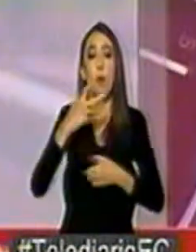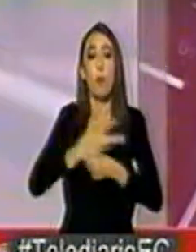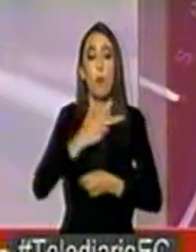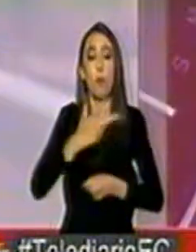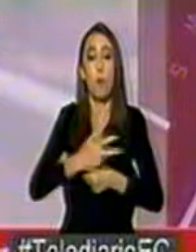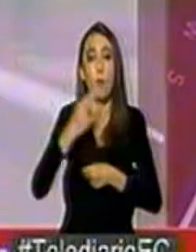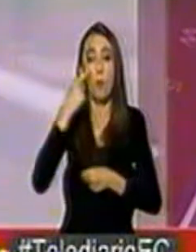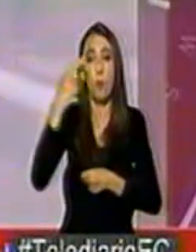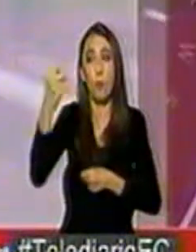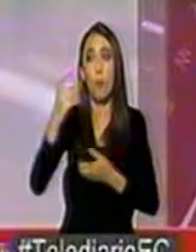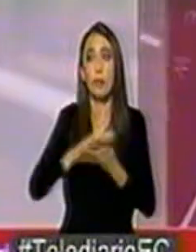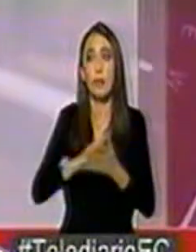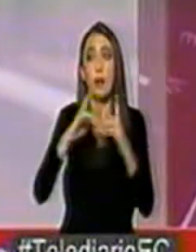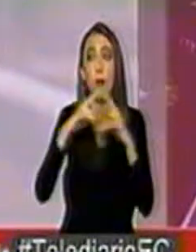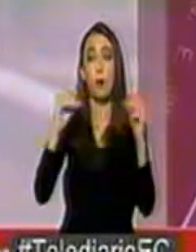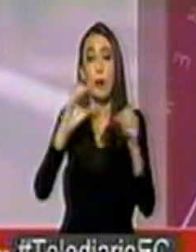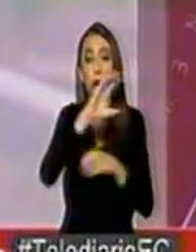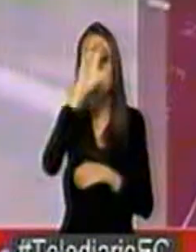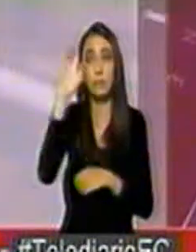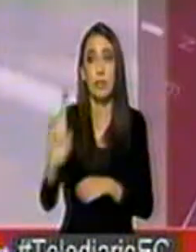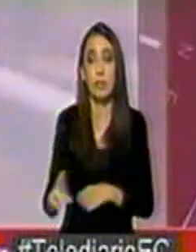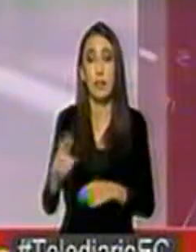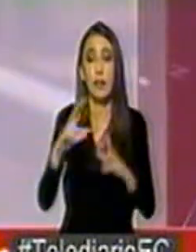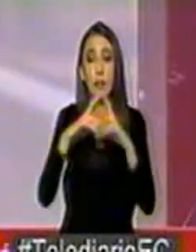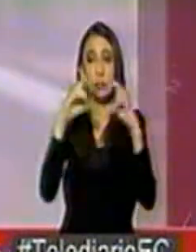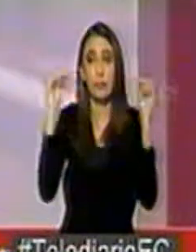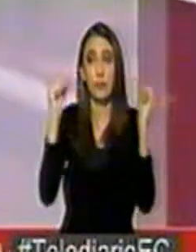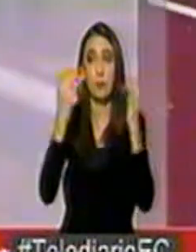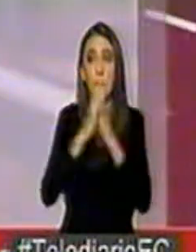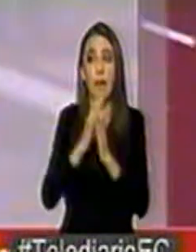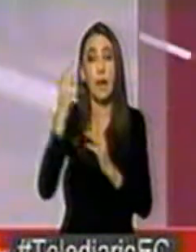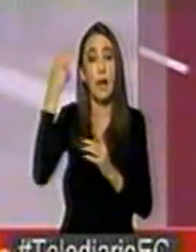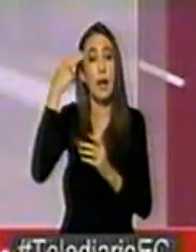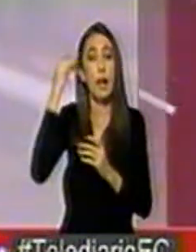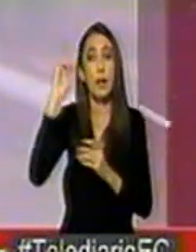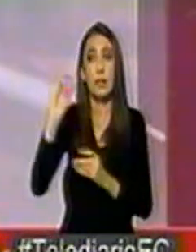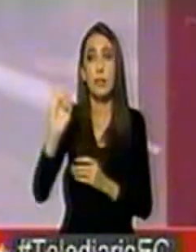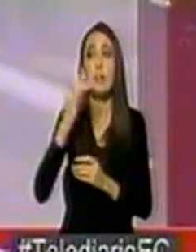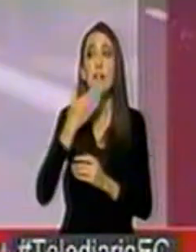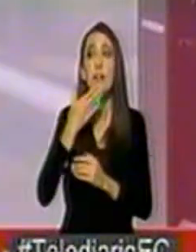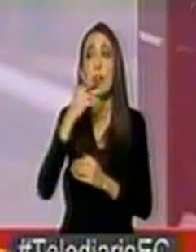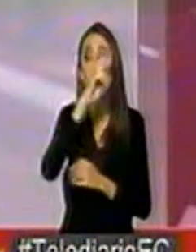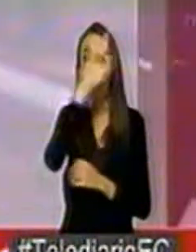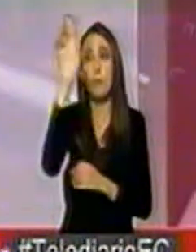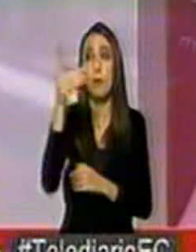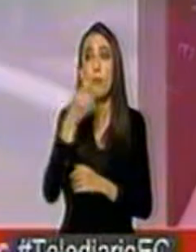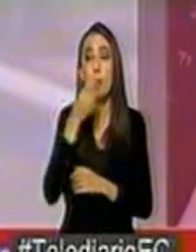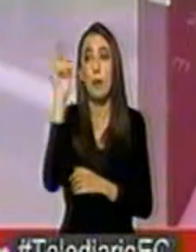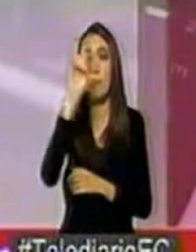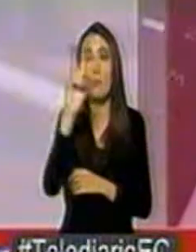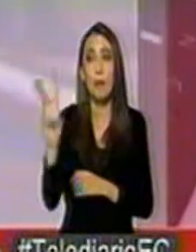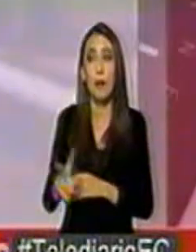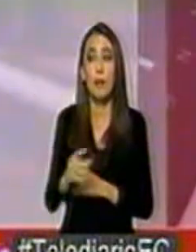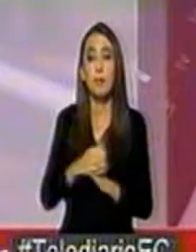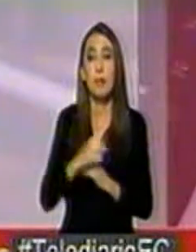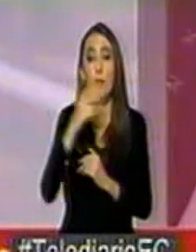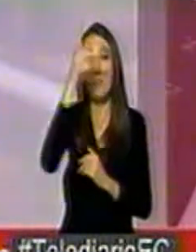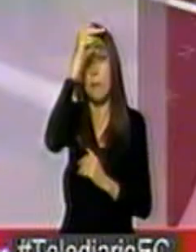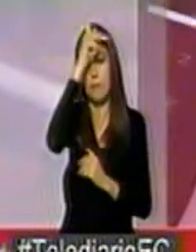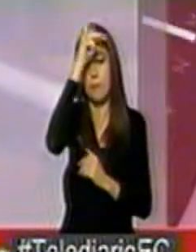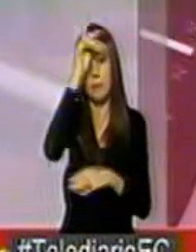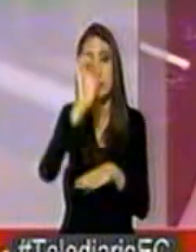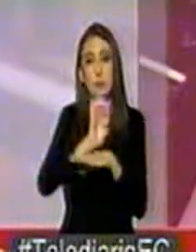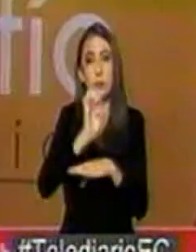belice honduras nicaragua costa rica haití república dominicana venezuela surinam perú